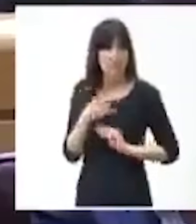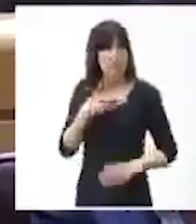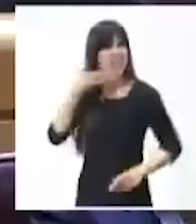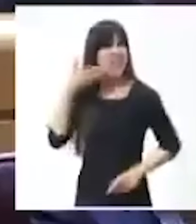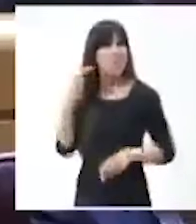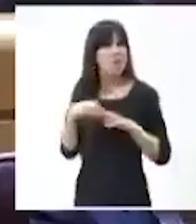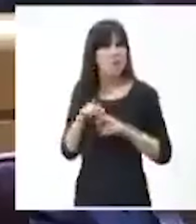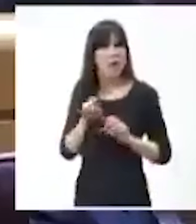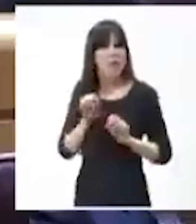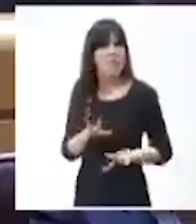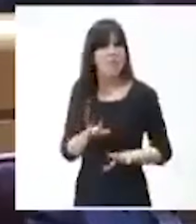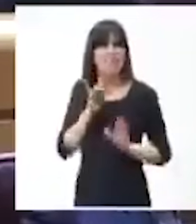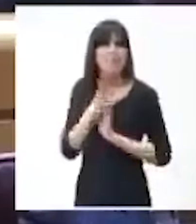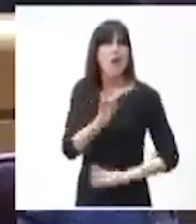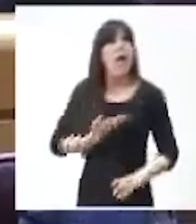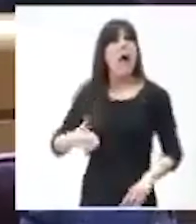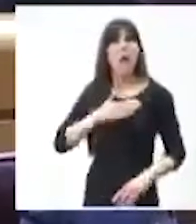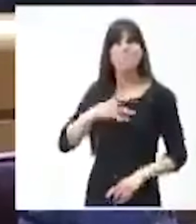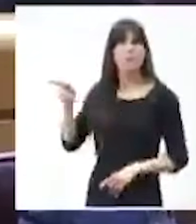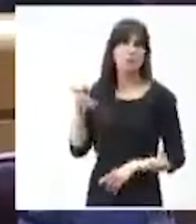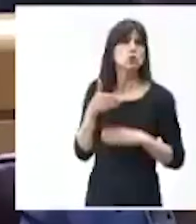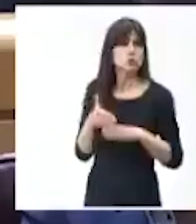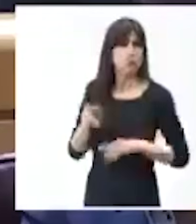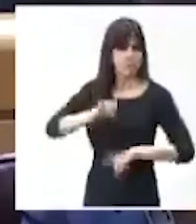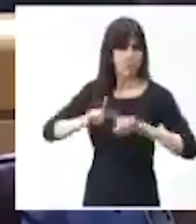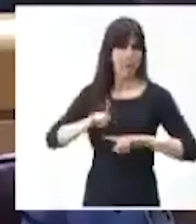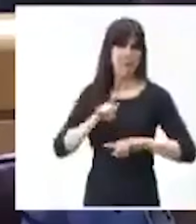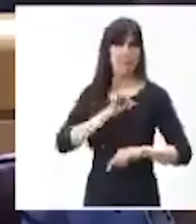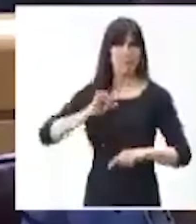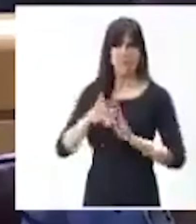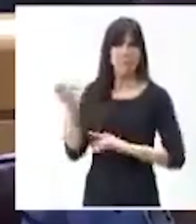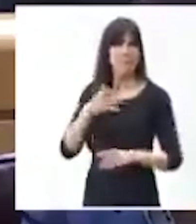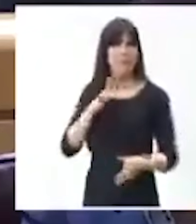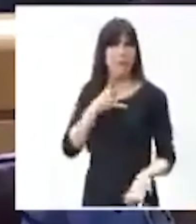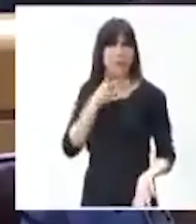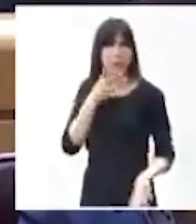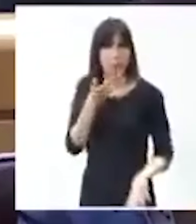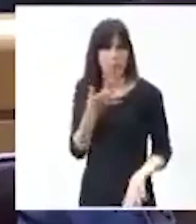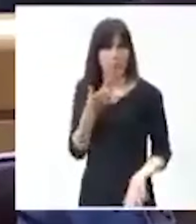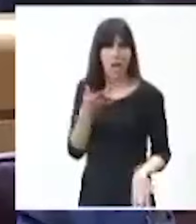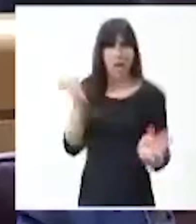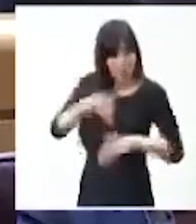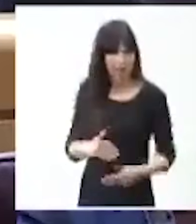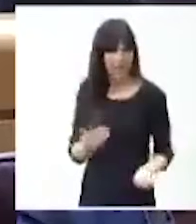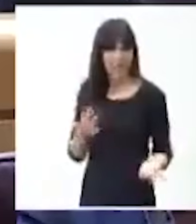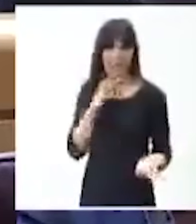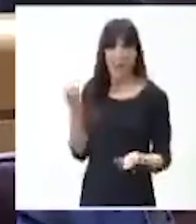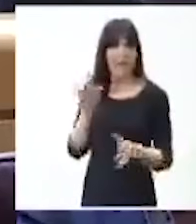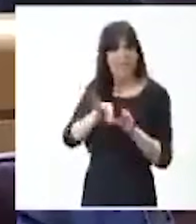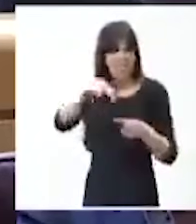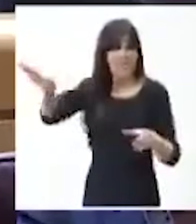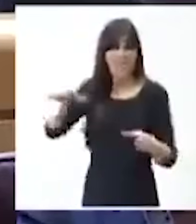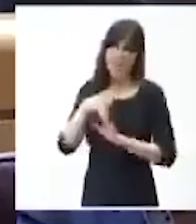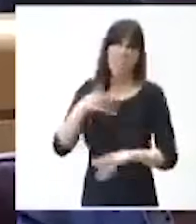Os dejamos con las brutales declaraciones, pero antes recuerda suscribirte y dejarnos un like. Con eso ayudarás a que este vídeo corra como